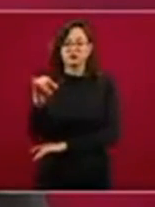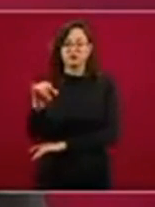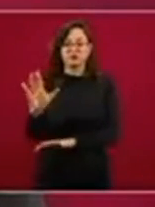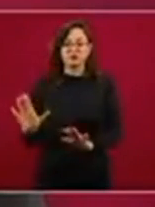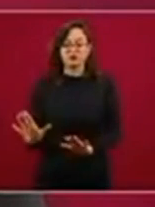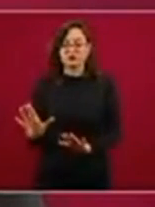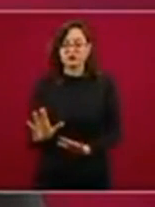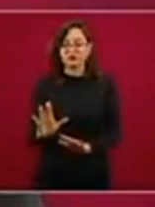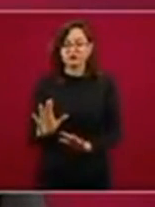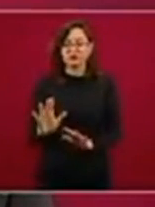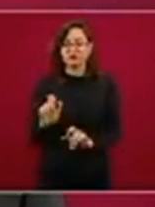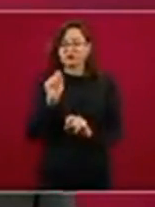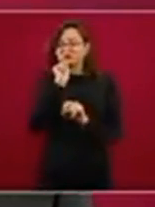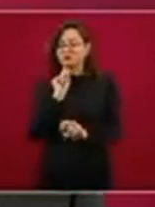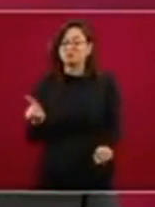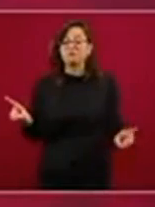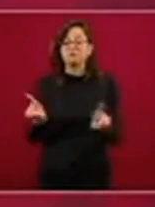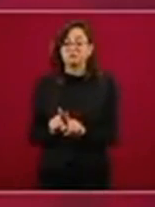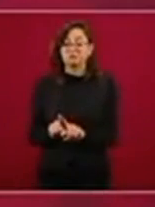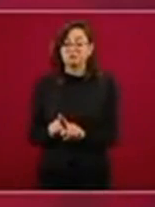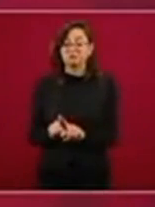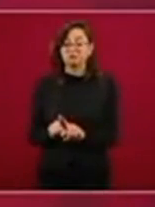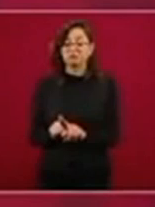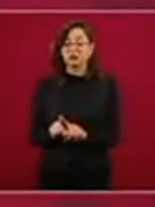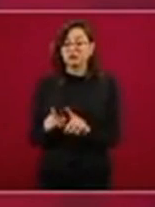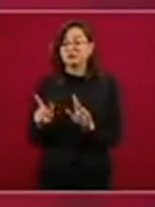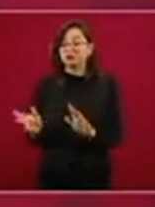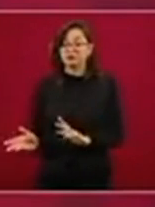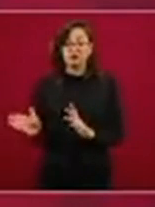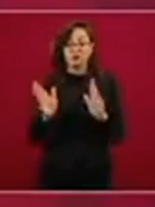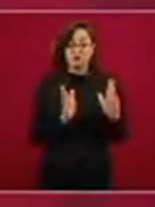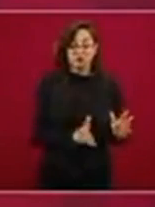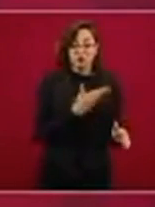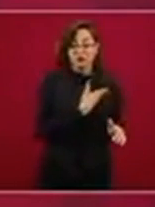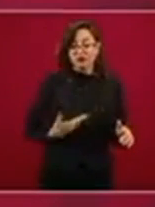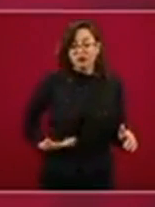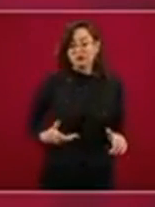También la solicitud, si se aprueba en el Congreso,